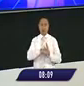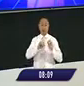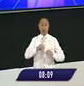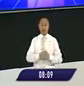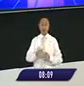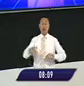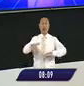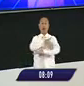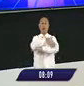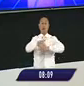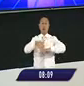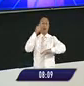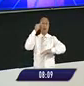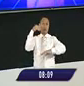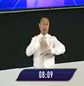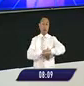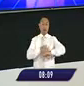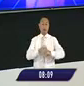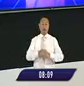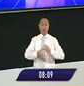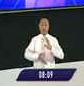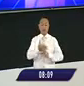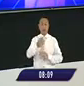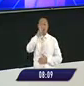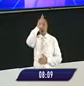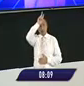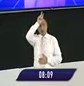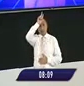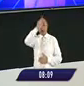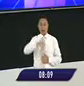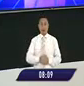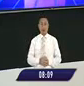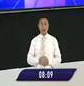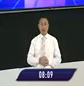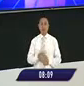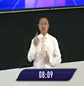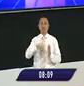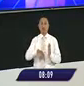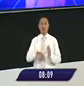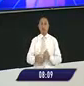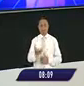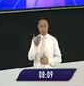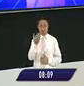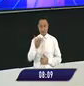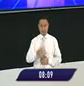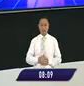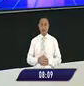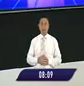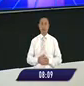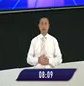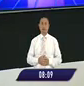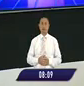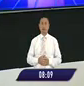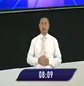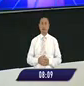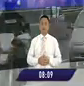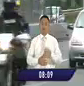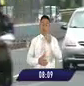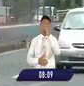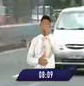en la intersección de la Simón Bolívar y autopista General Rumiñahui. ¿De qué se trata? Bueno, preste atención, le vamos a contar.